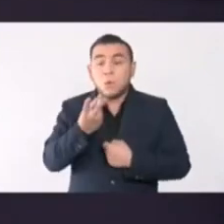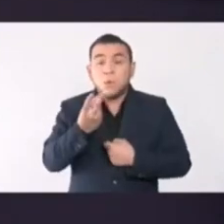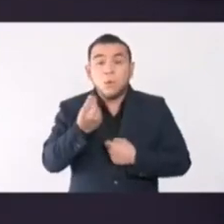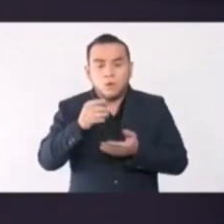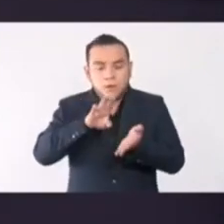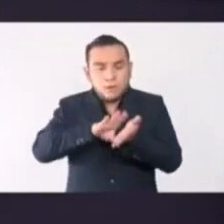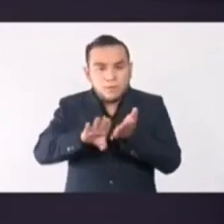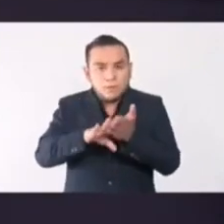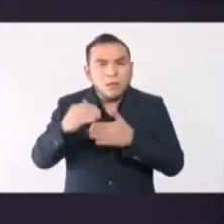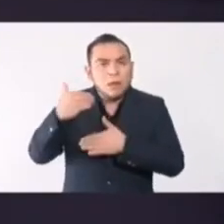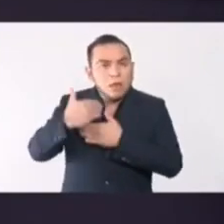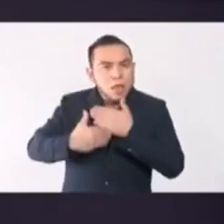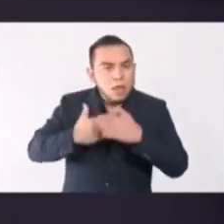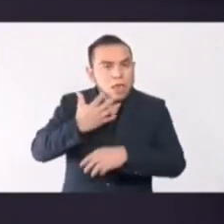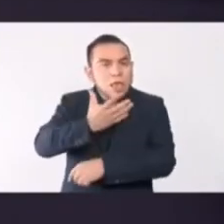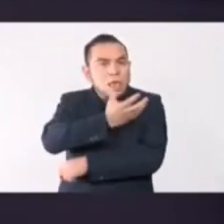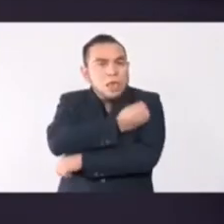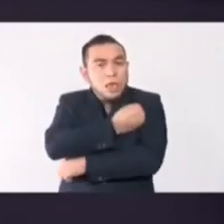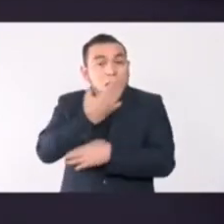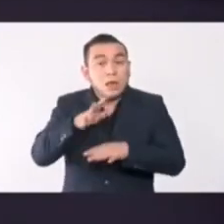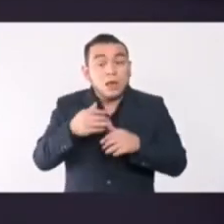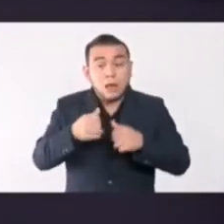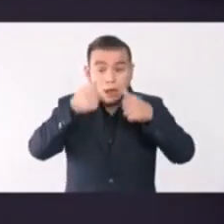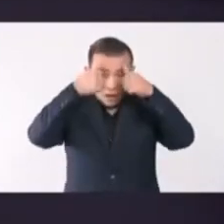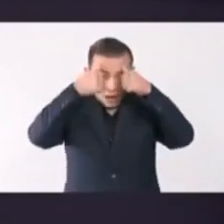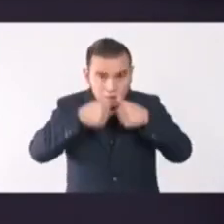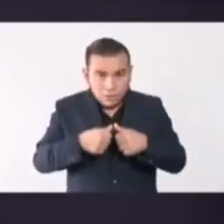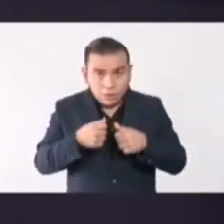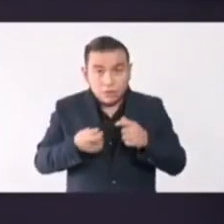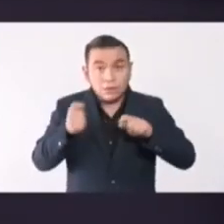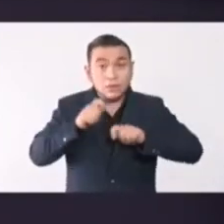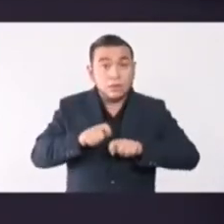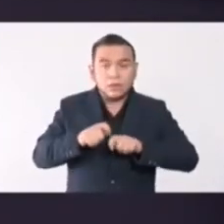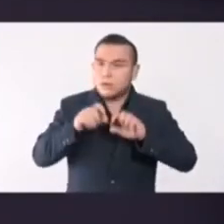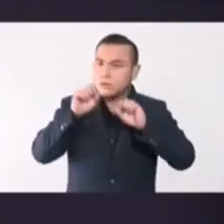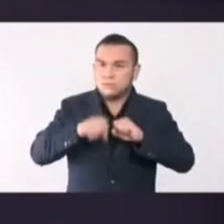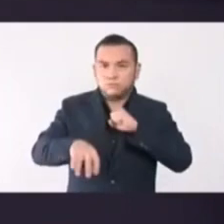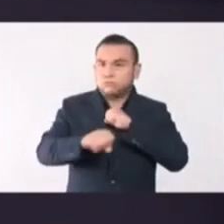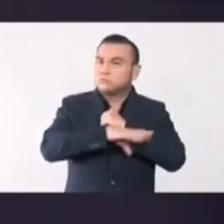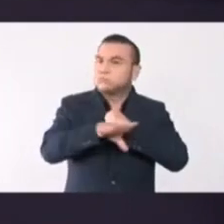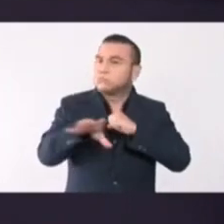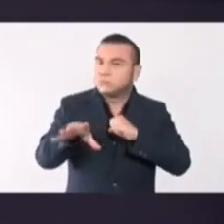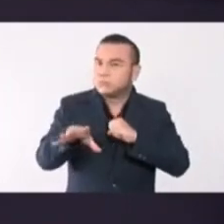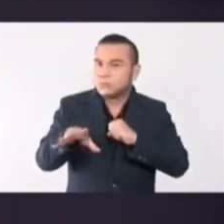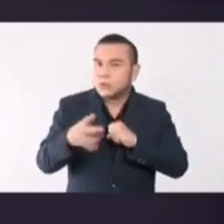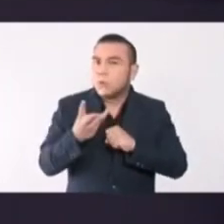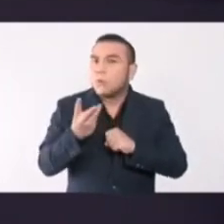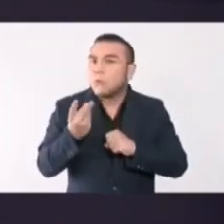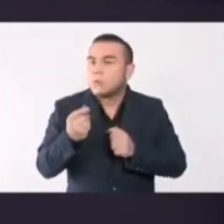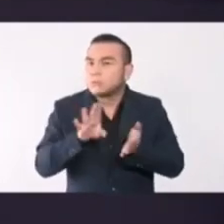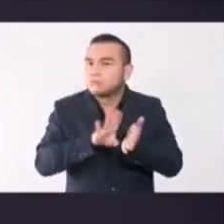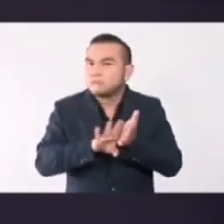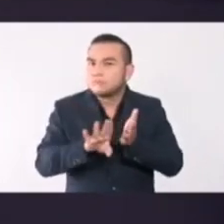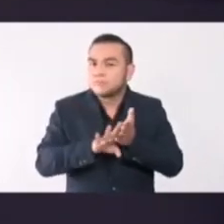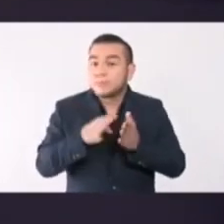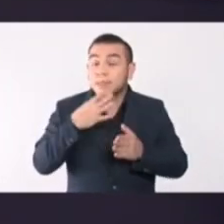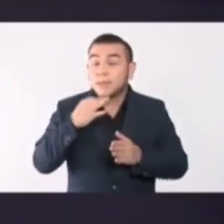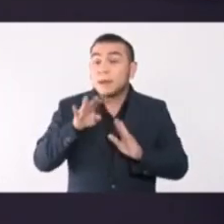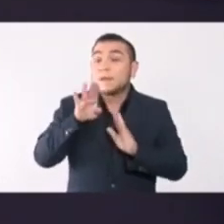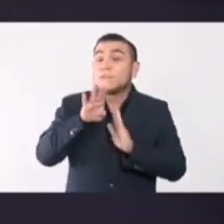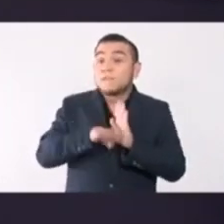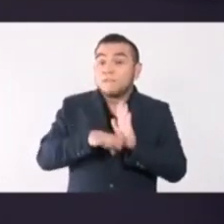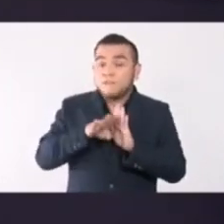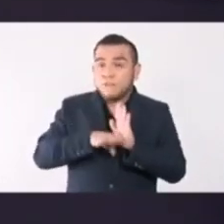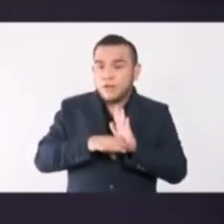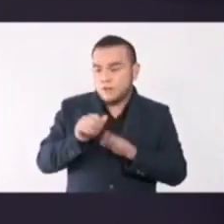todo este proceso, ya que los acuerdos de confidencialidad nos impiden revelar el monto, aunque ya he dicho que el monto va a ser mucho menor al